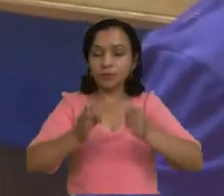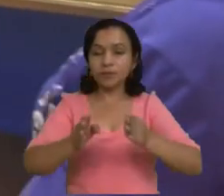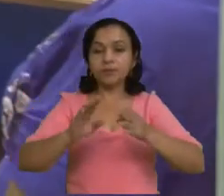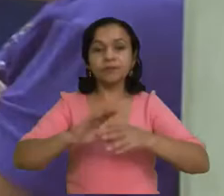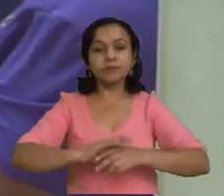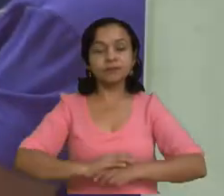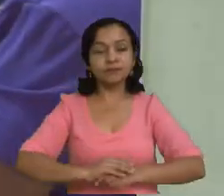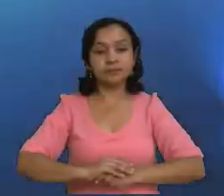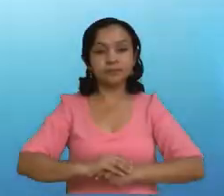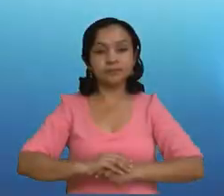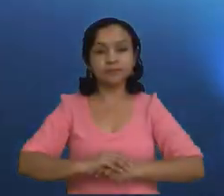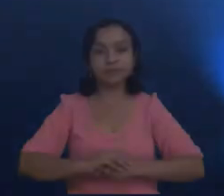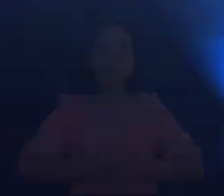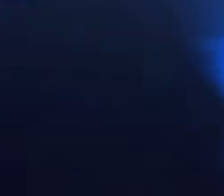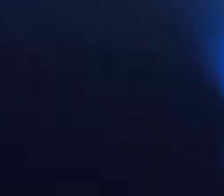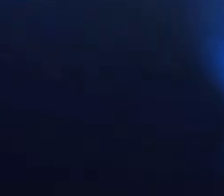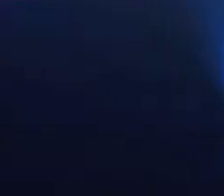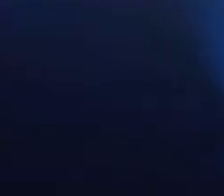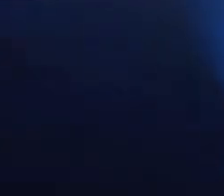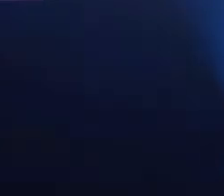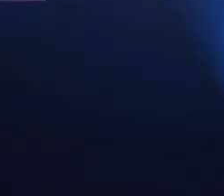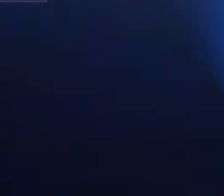informó Vanessa Paz.